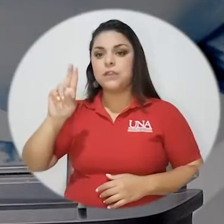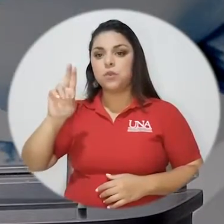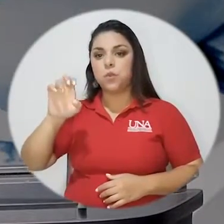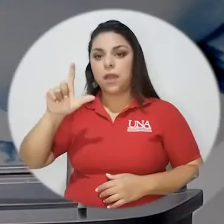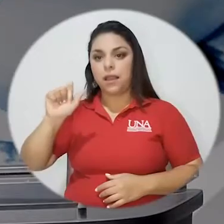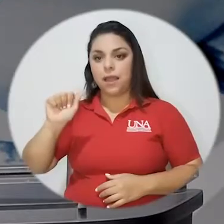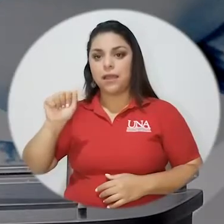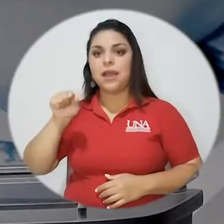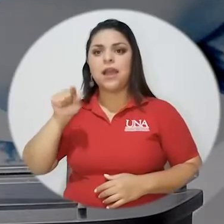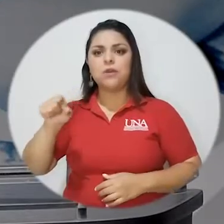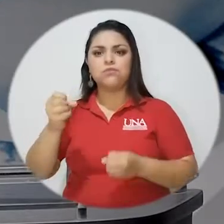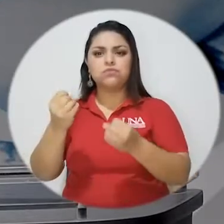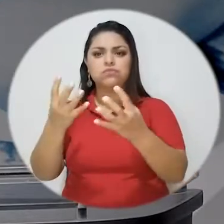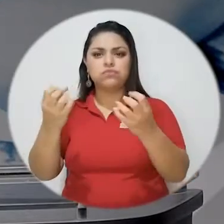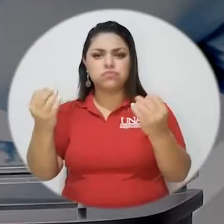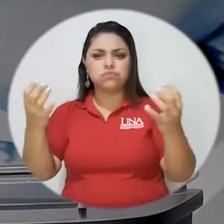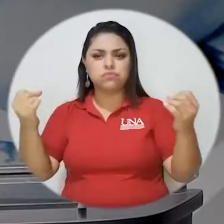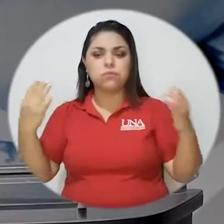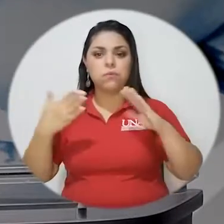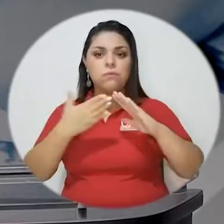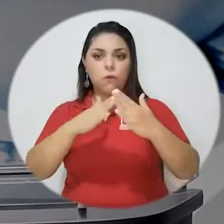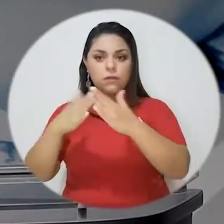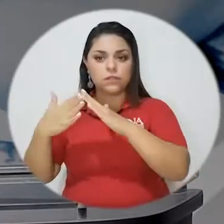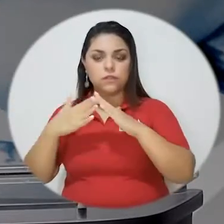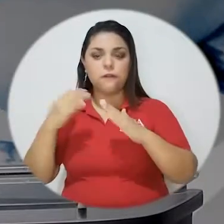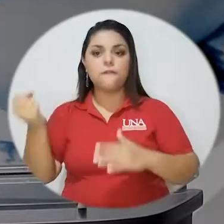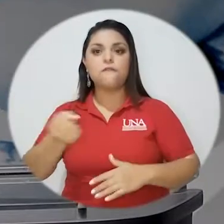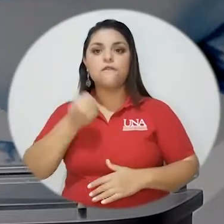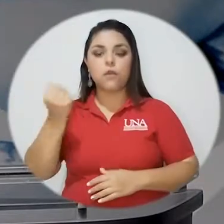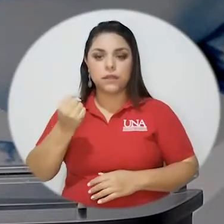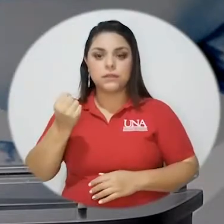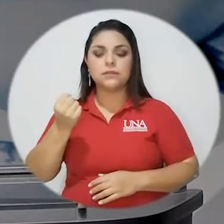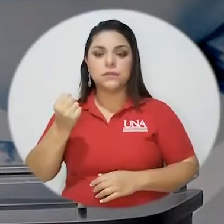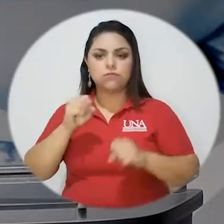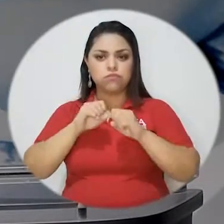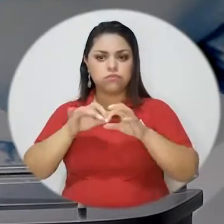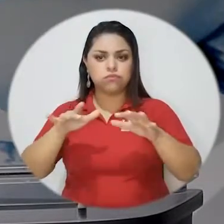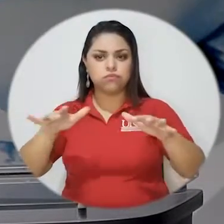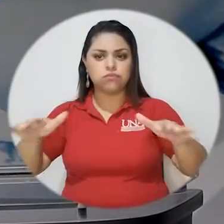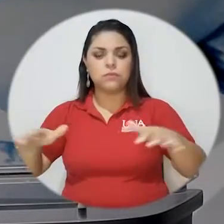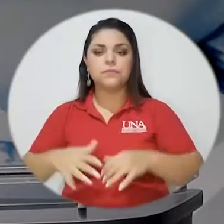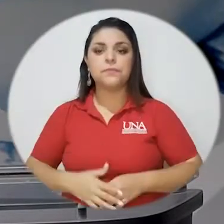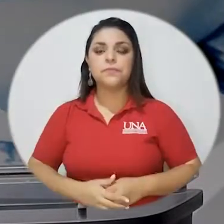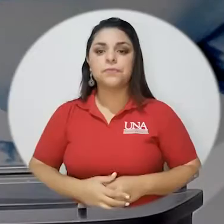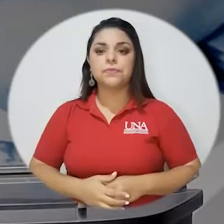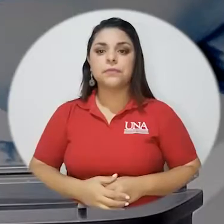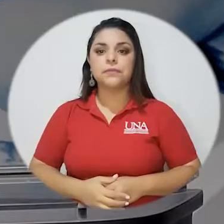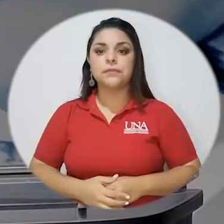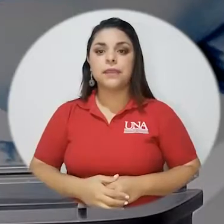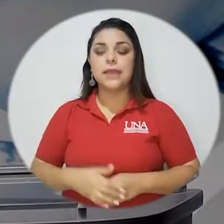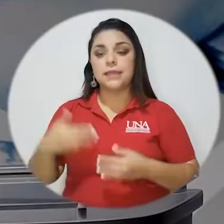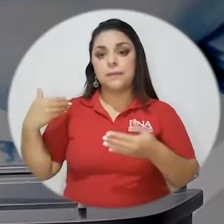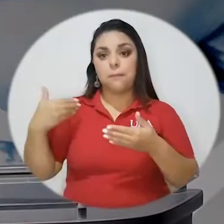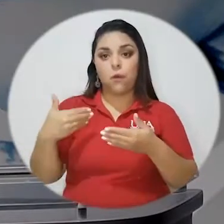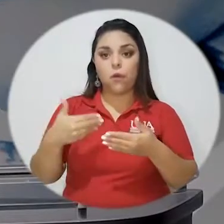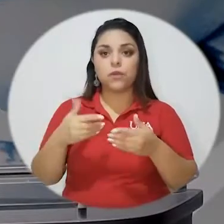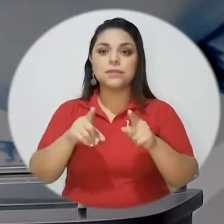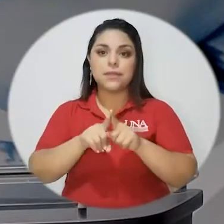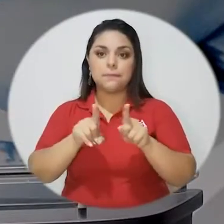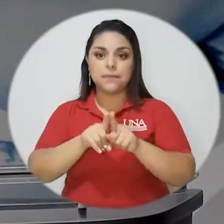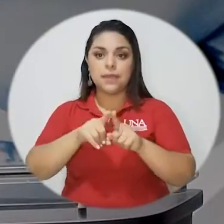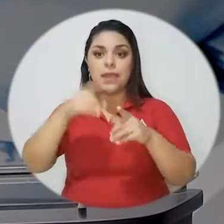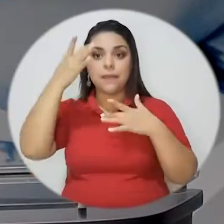poblaciones, digamos, drásticamente. Y más recientemente tenemos pandemias